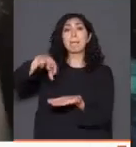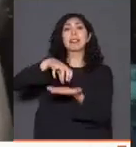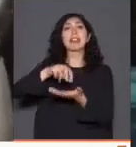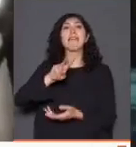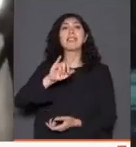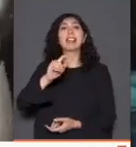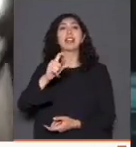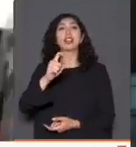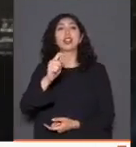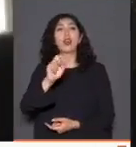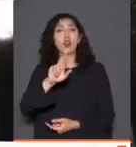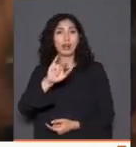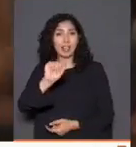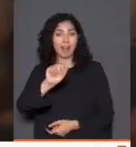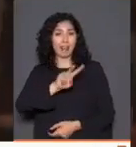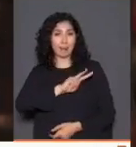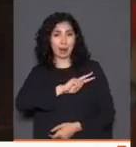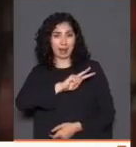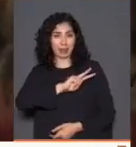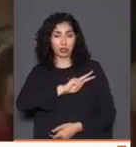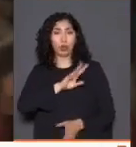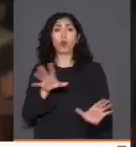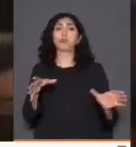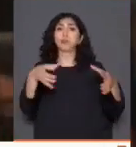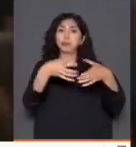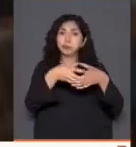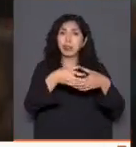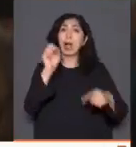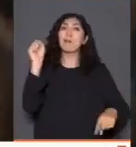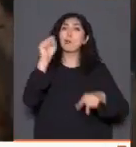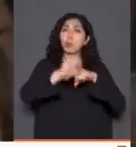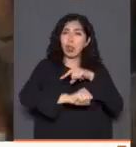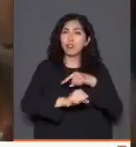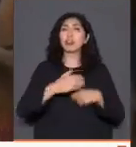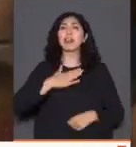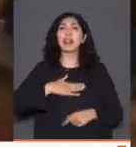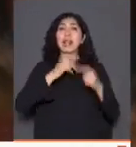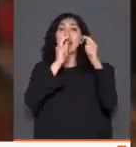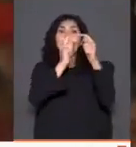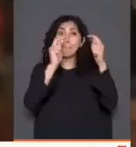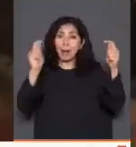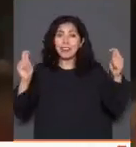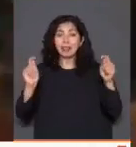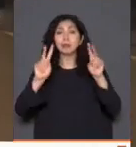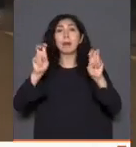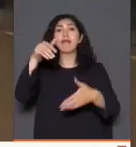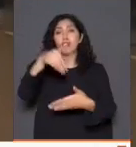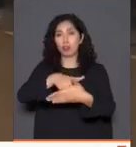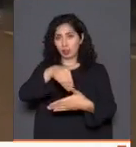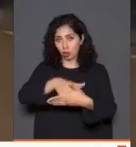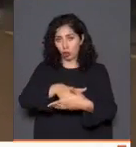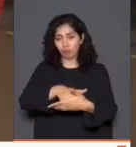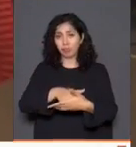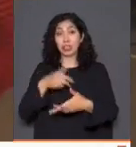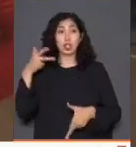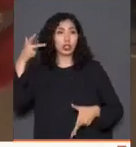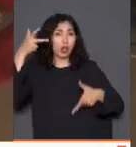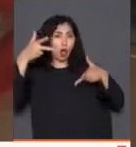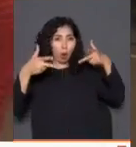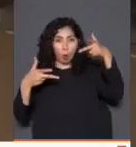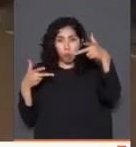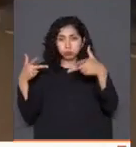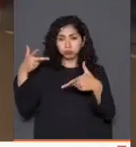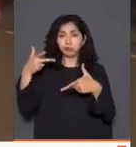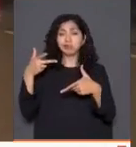actividad organizada por el apruebo transformar como acto de campaña para el plebiscito el show consideró una performance de